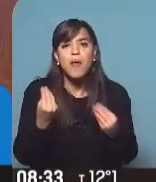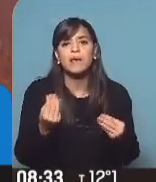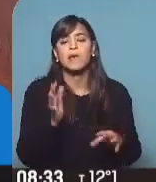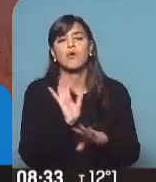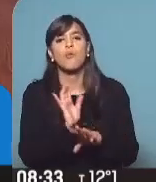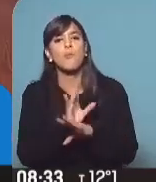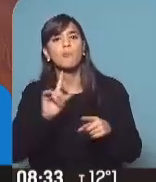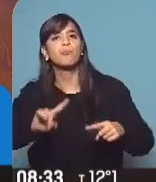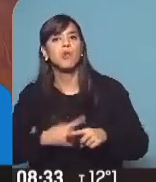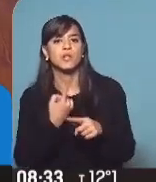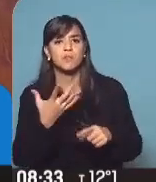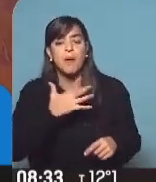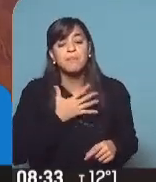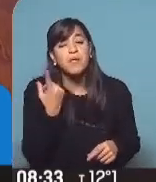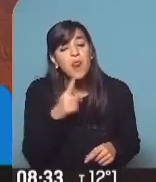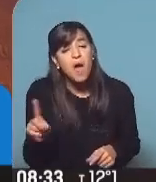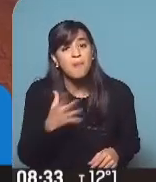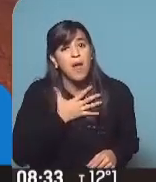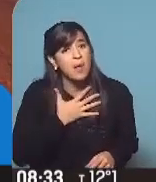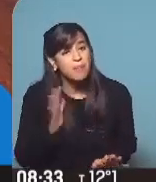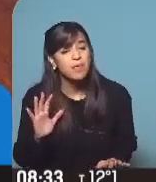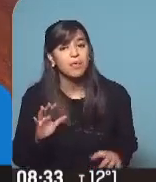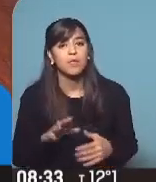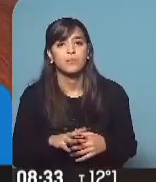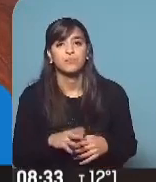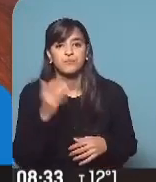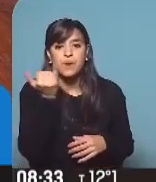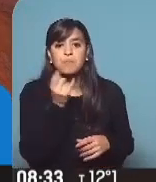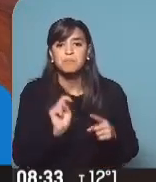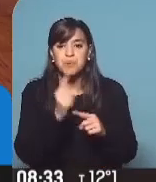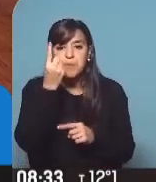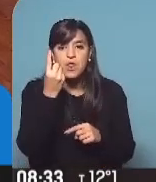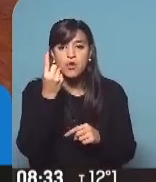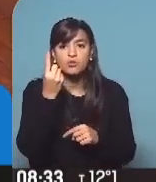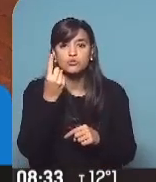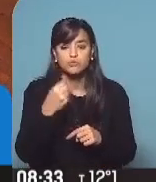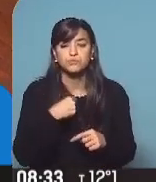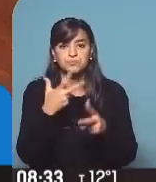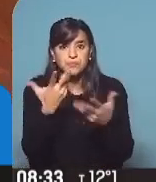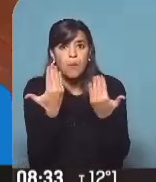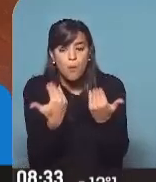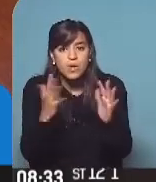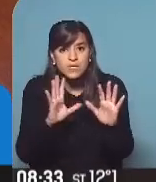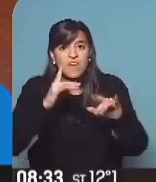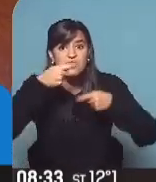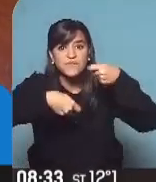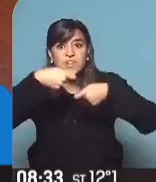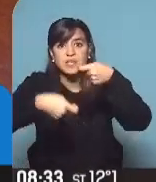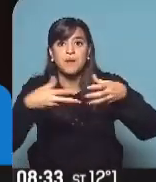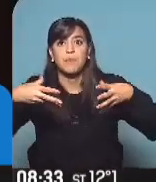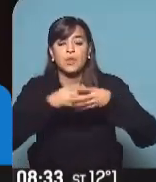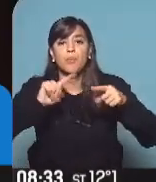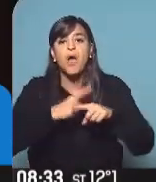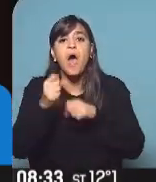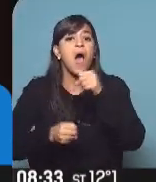políticos la verdad me me extraña porque tuvimos primero porque insisto existe la posibilidad de financiar a los partidos políticos